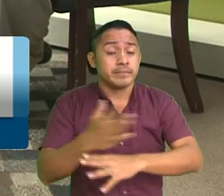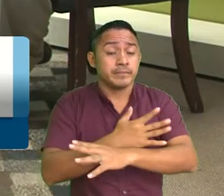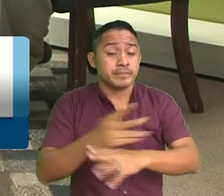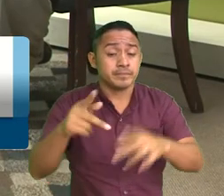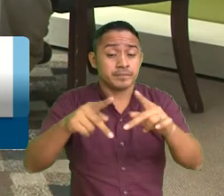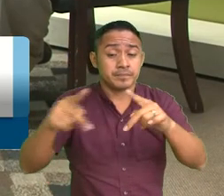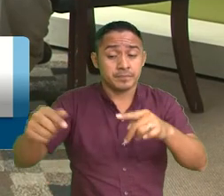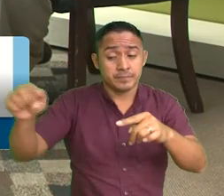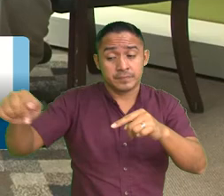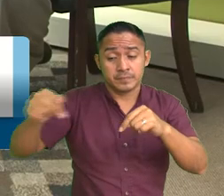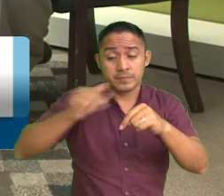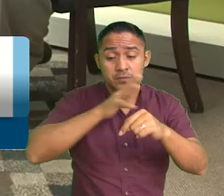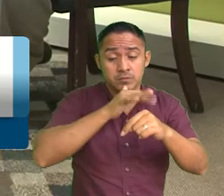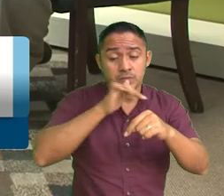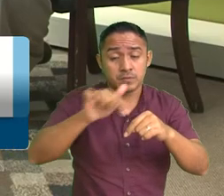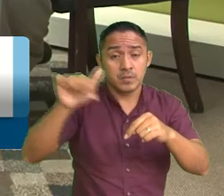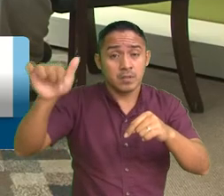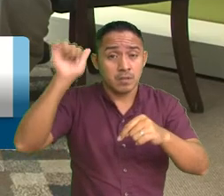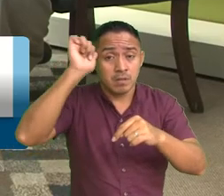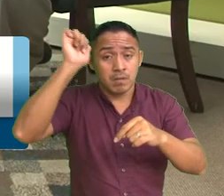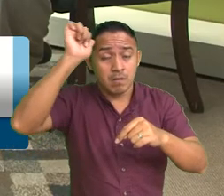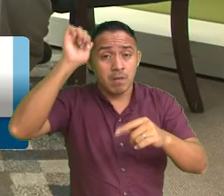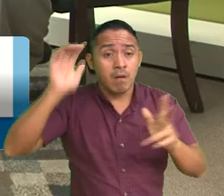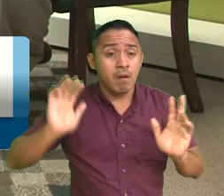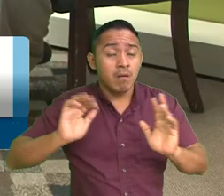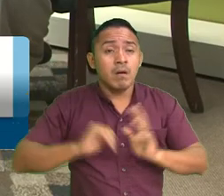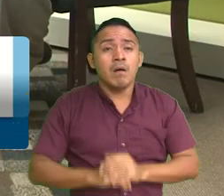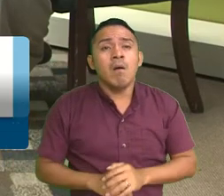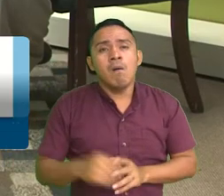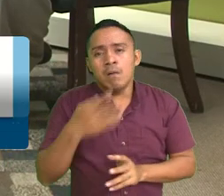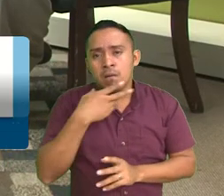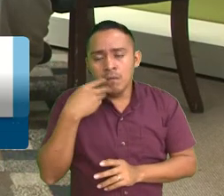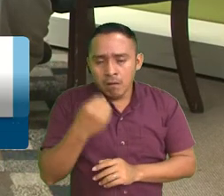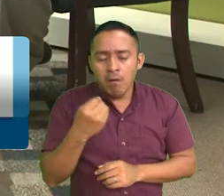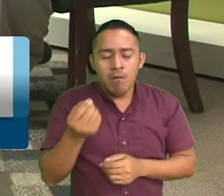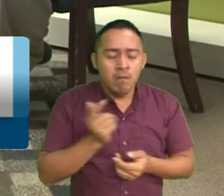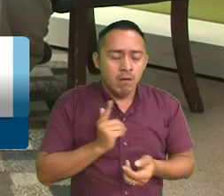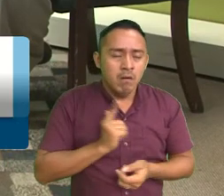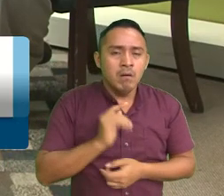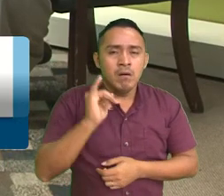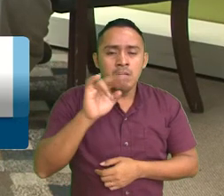Entonces, obviamente, si tenemos a un adolescente con insomnio,